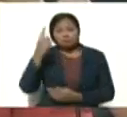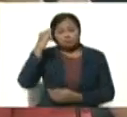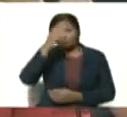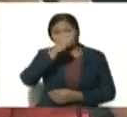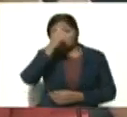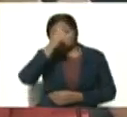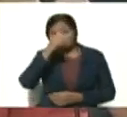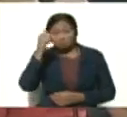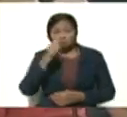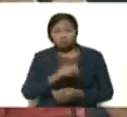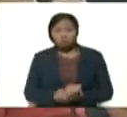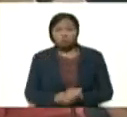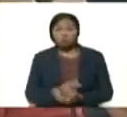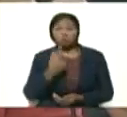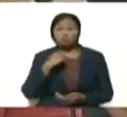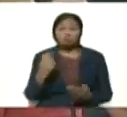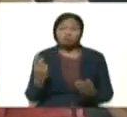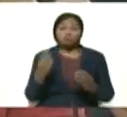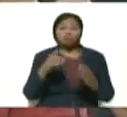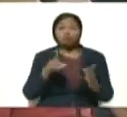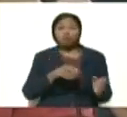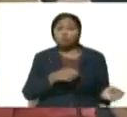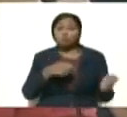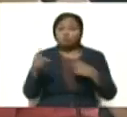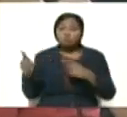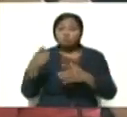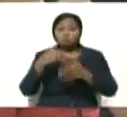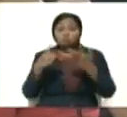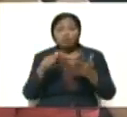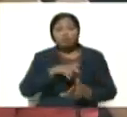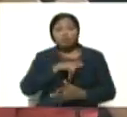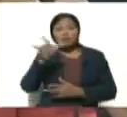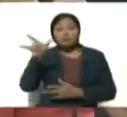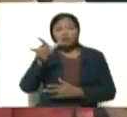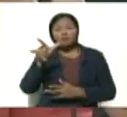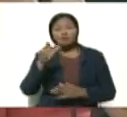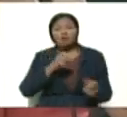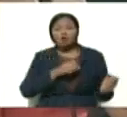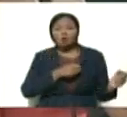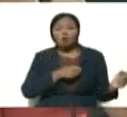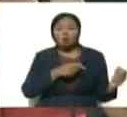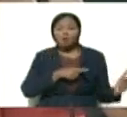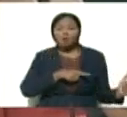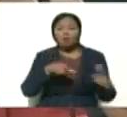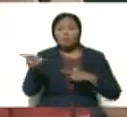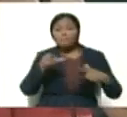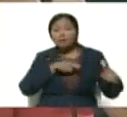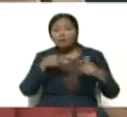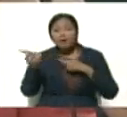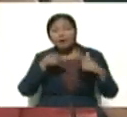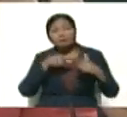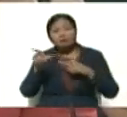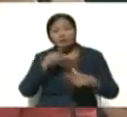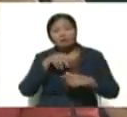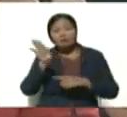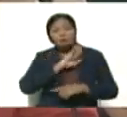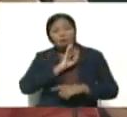domingo, estamos embarcando en este avión de Conviasa, la línea